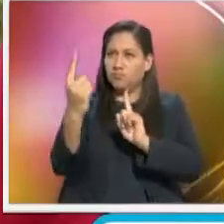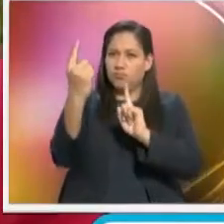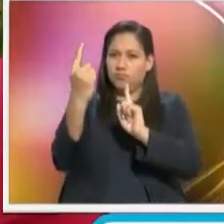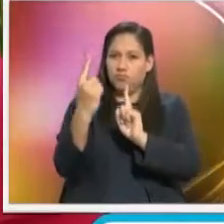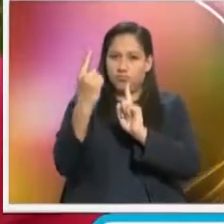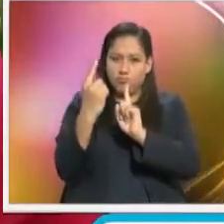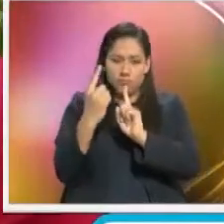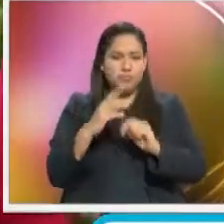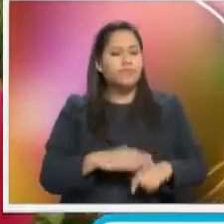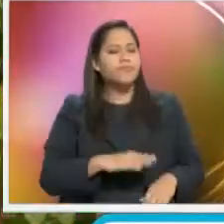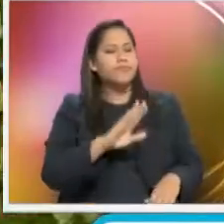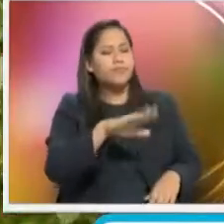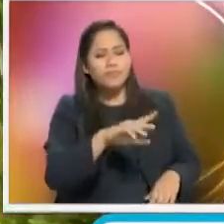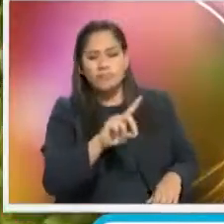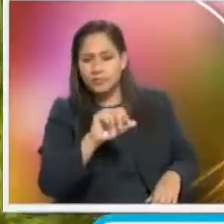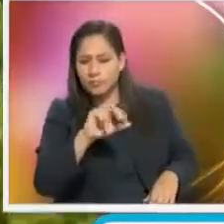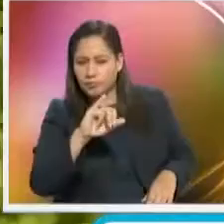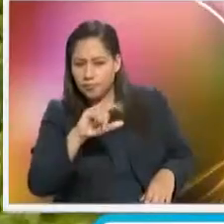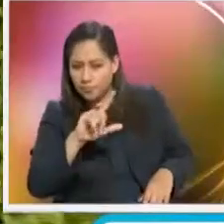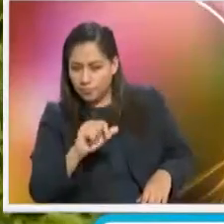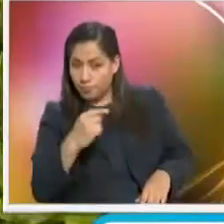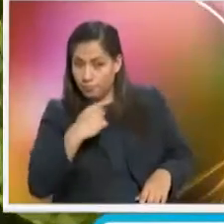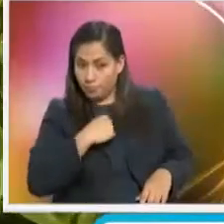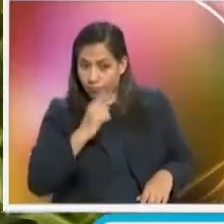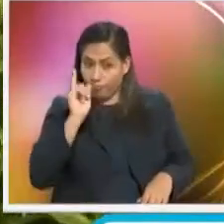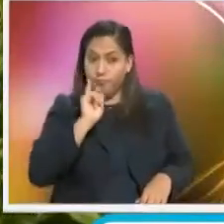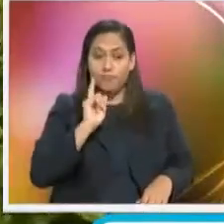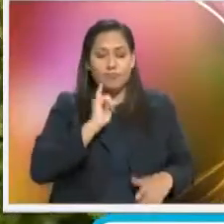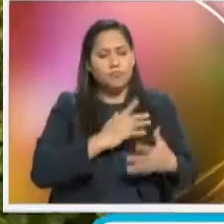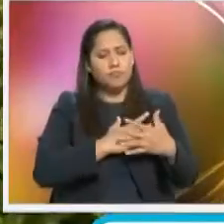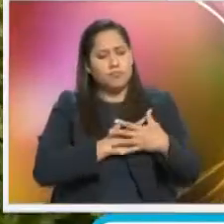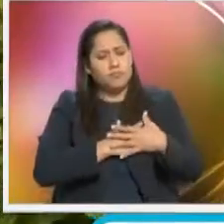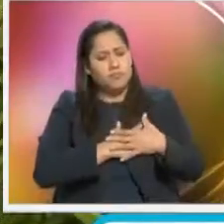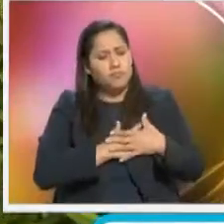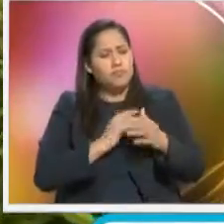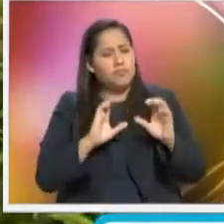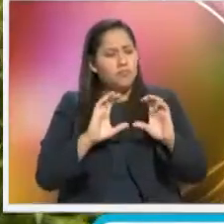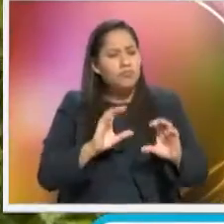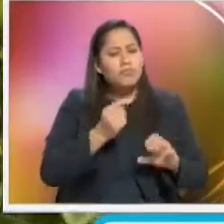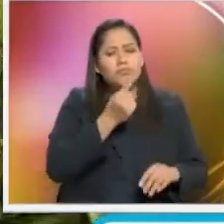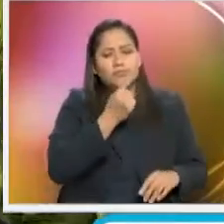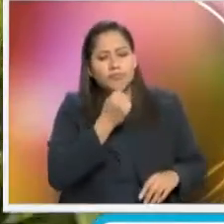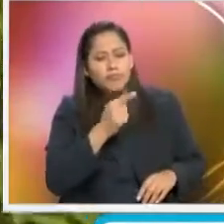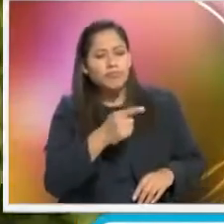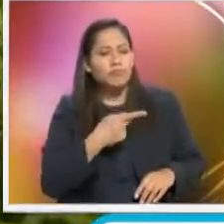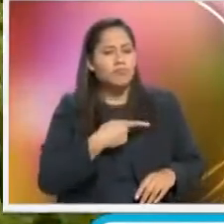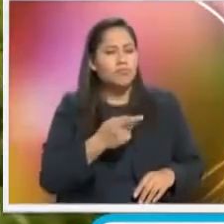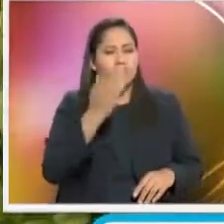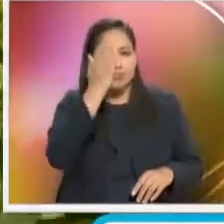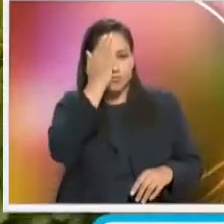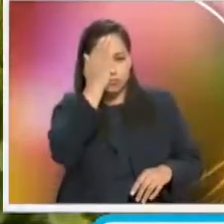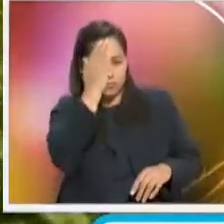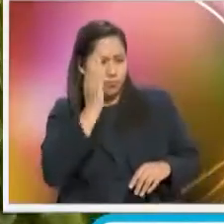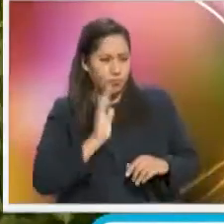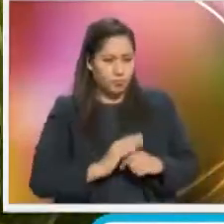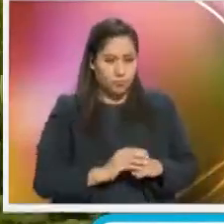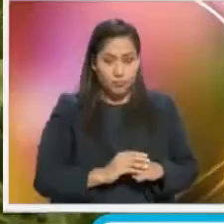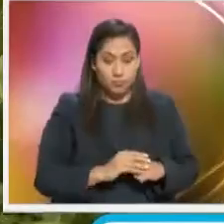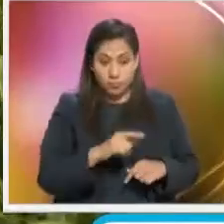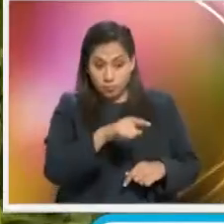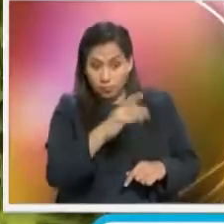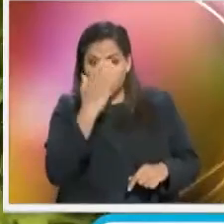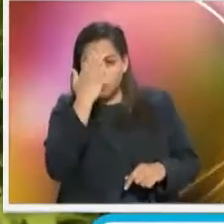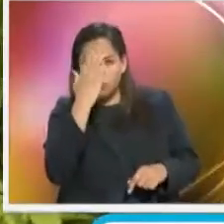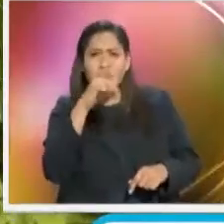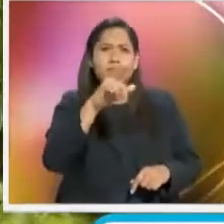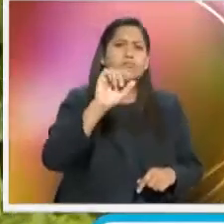dijo: oye, Daniela, yo soy una mujer que ama de cuidar a los niños desamparados. Así que, pues si conoces a